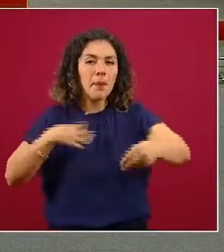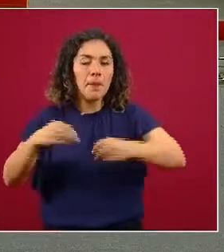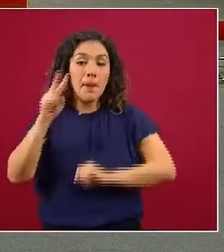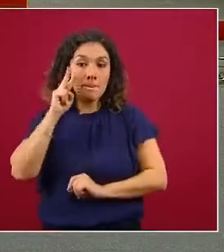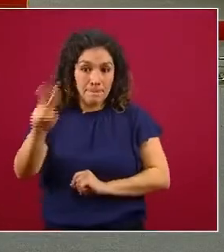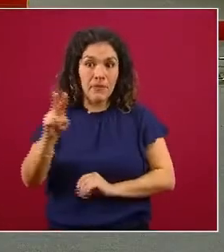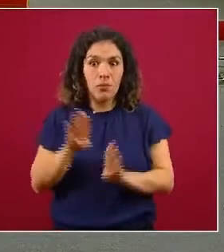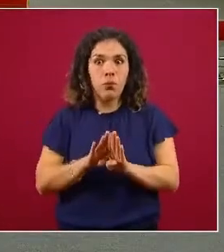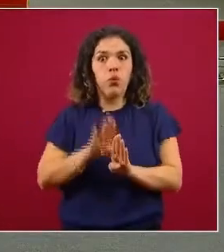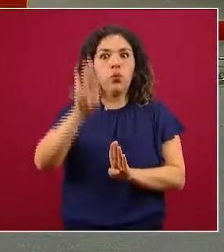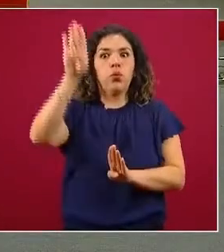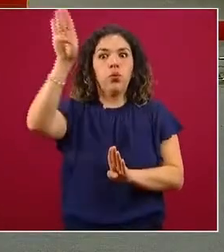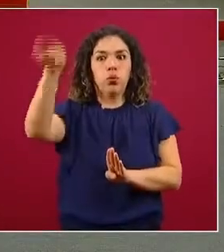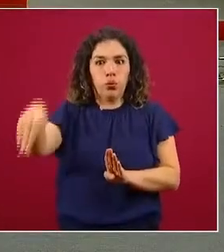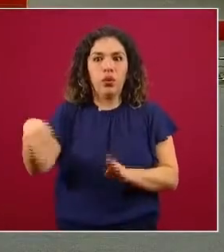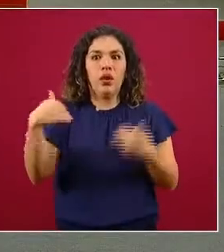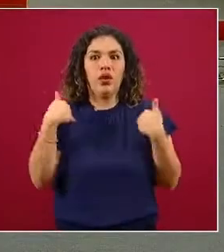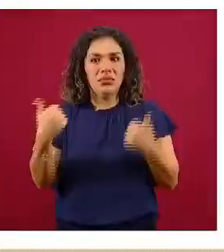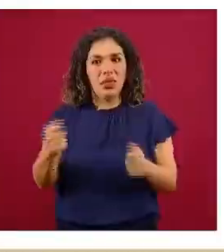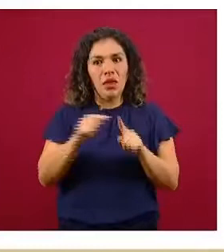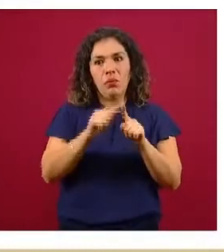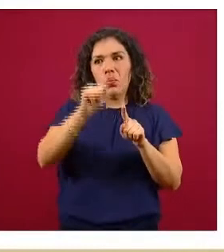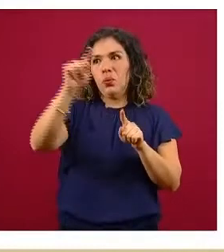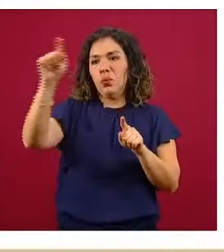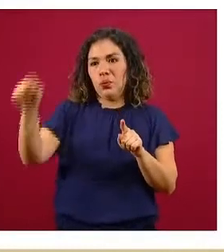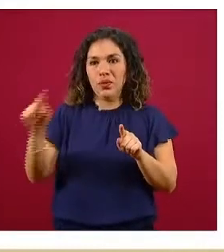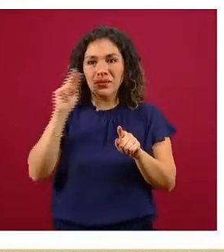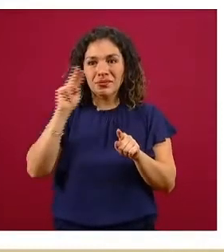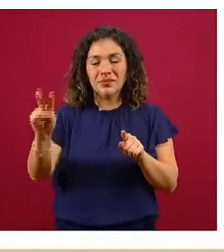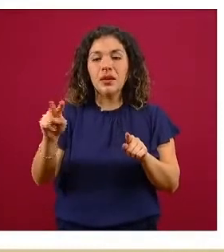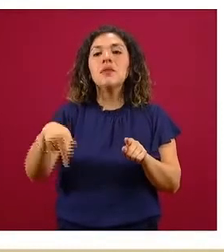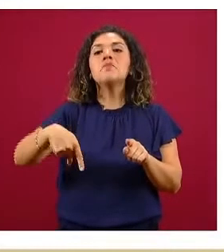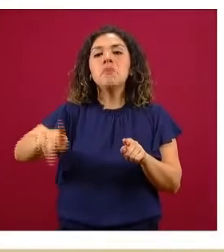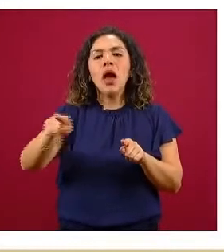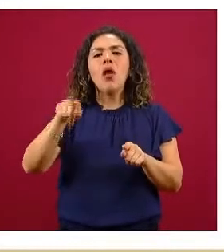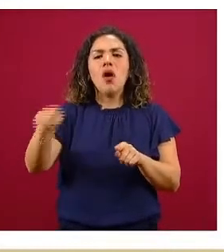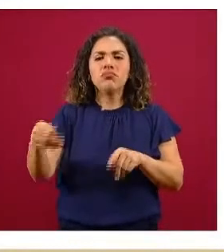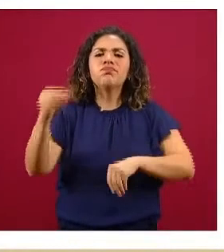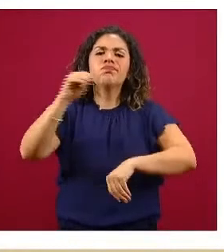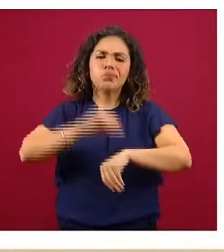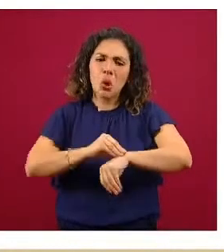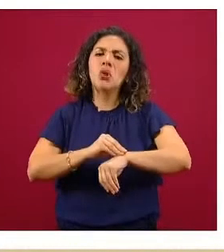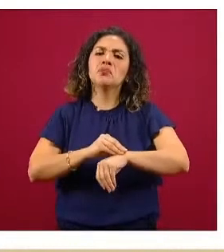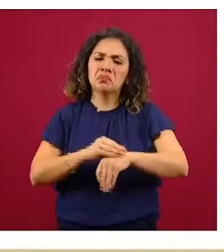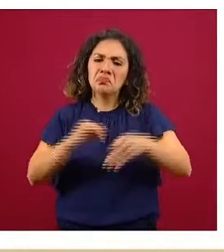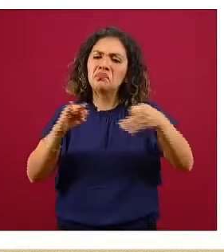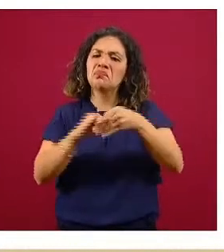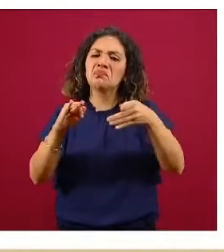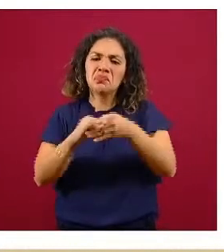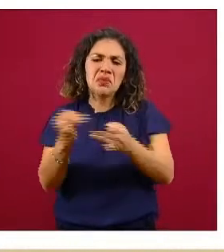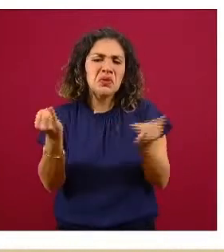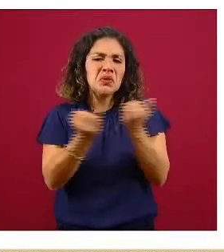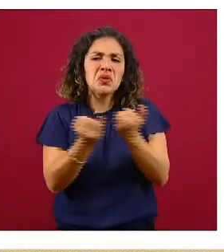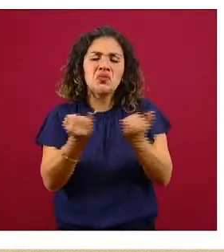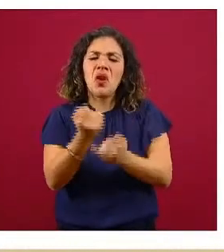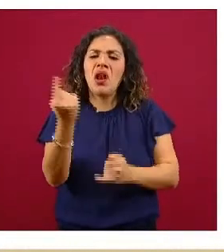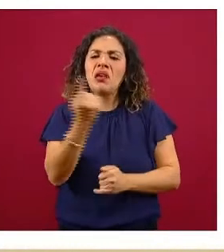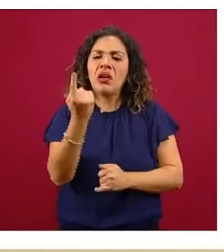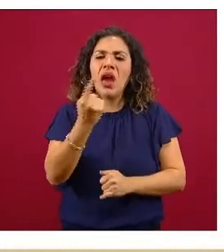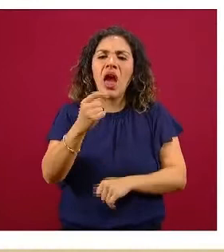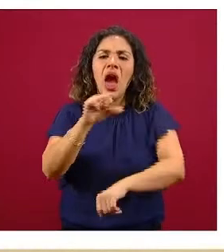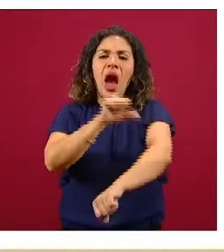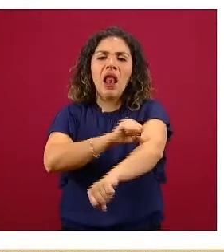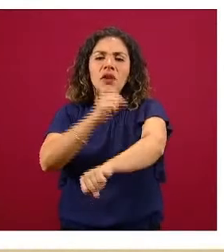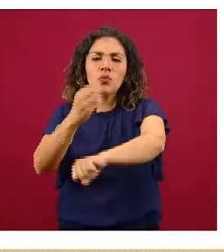que sobresale su curva sobre todas las demás, pero con un comportamiento similar a las de